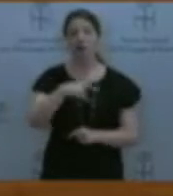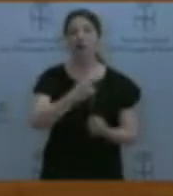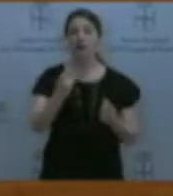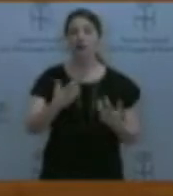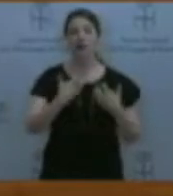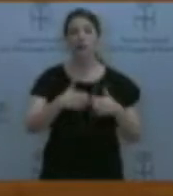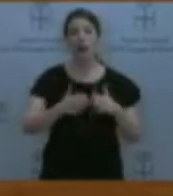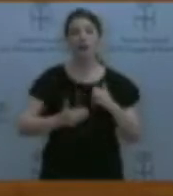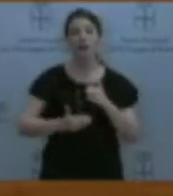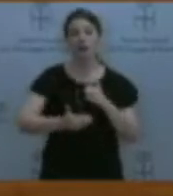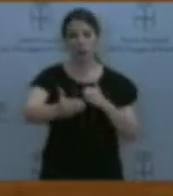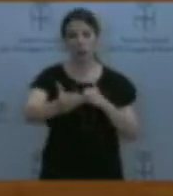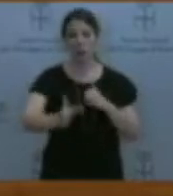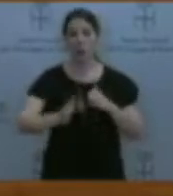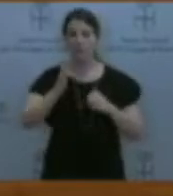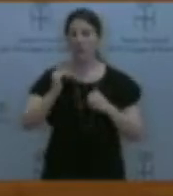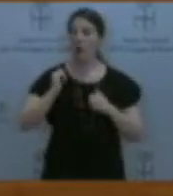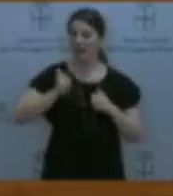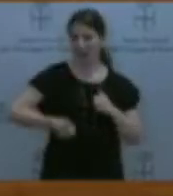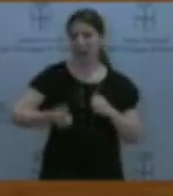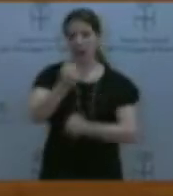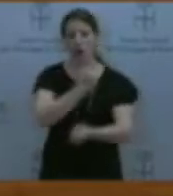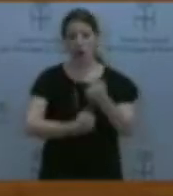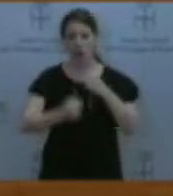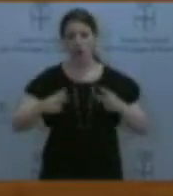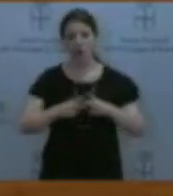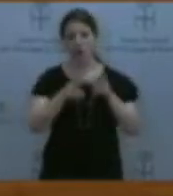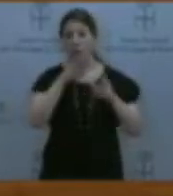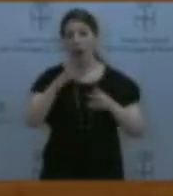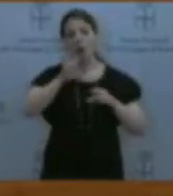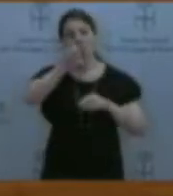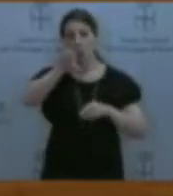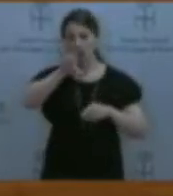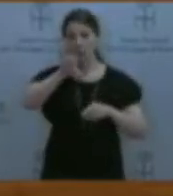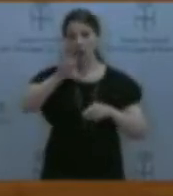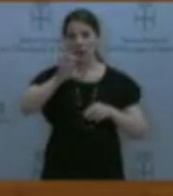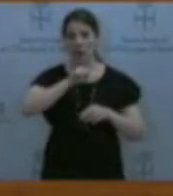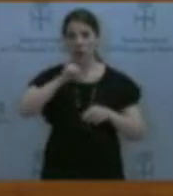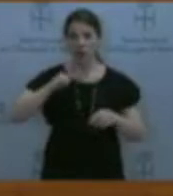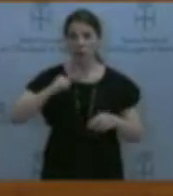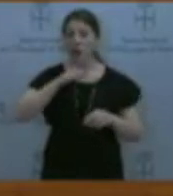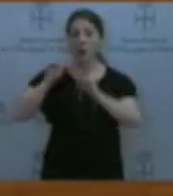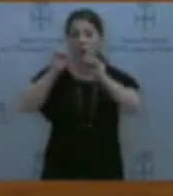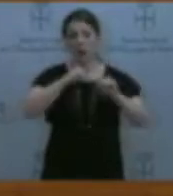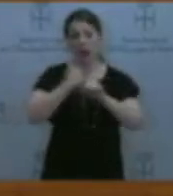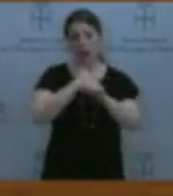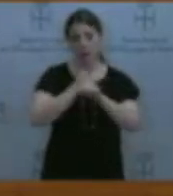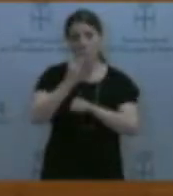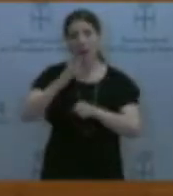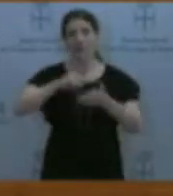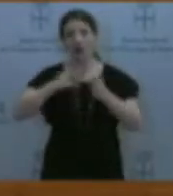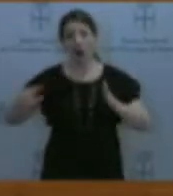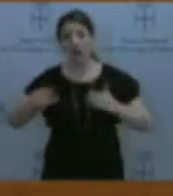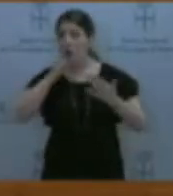social para toda la comunidad, protegiendo el empleo en las tecnologías que a día de hoy aseguran nuestra soberanía energética